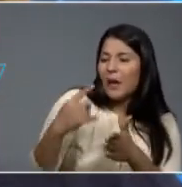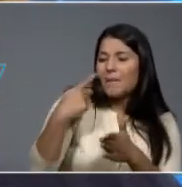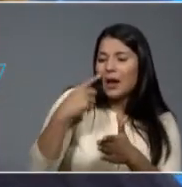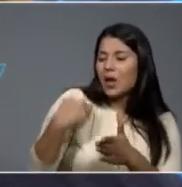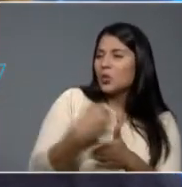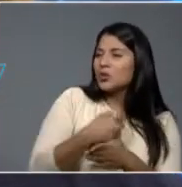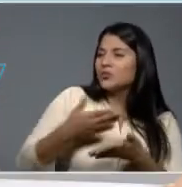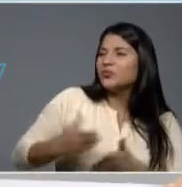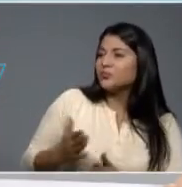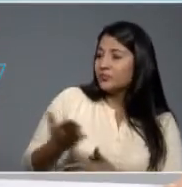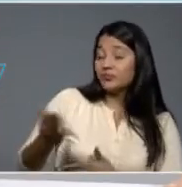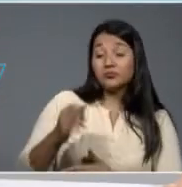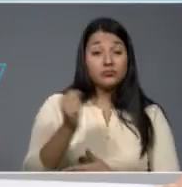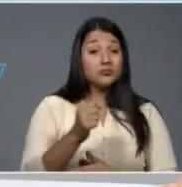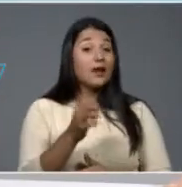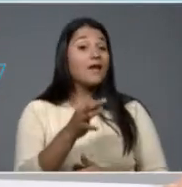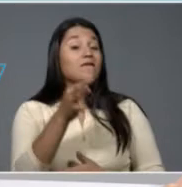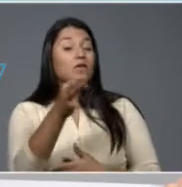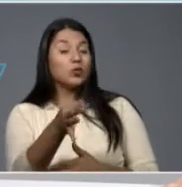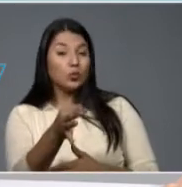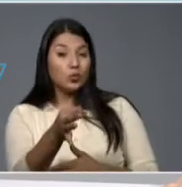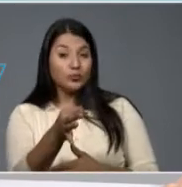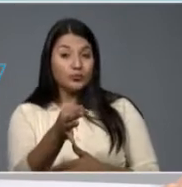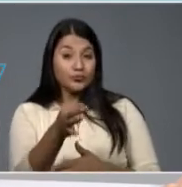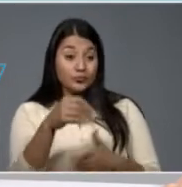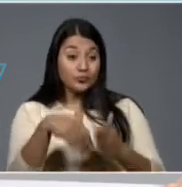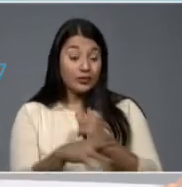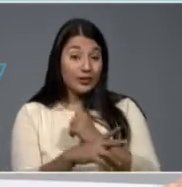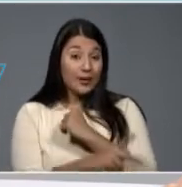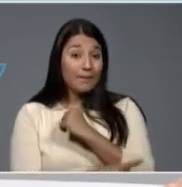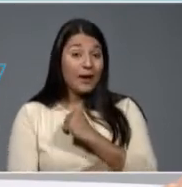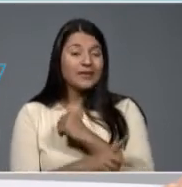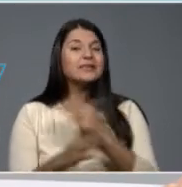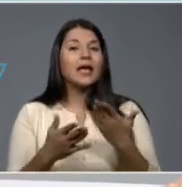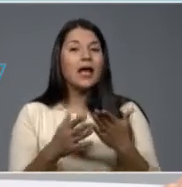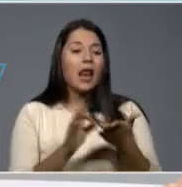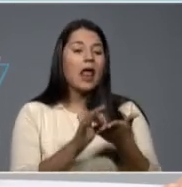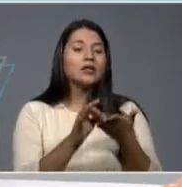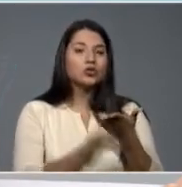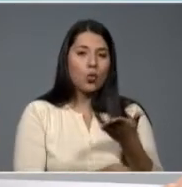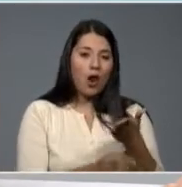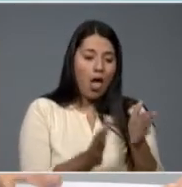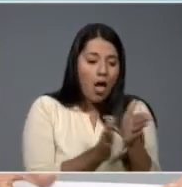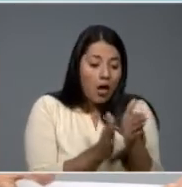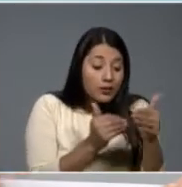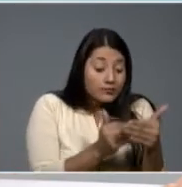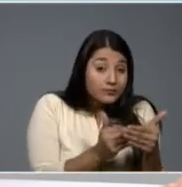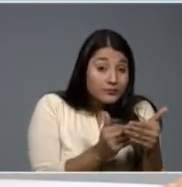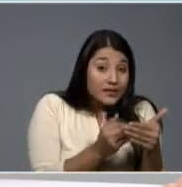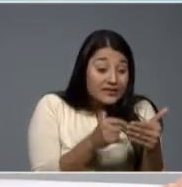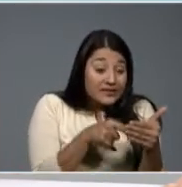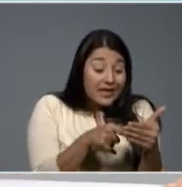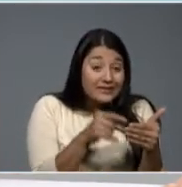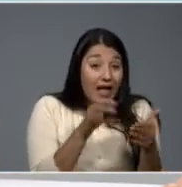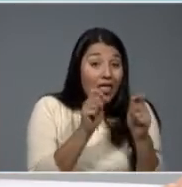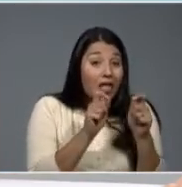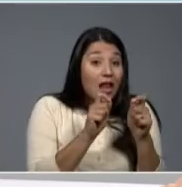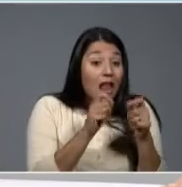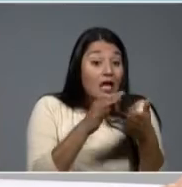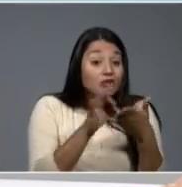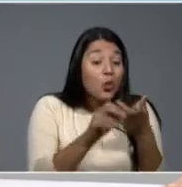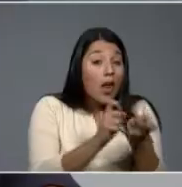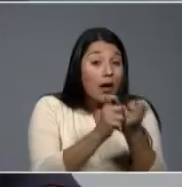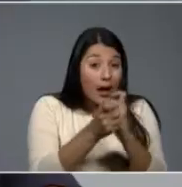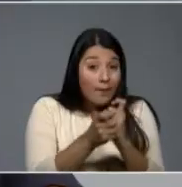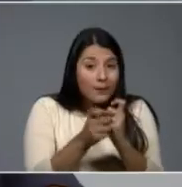y colegios? Sí, el futuro de un país es su escuela en miniatura. Y si miramos el sistema educativo de un país, al final vamos a ver lo que será Costa Rica en 10 años. Si la